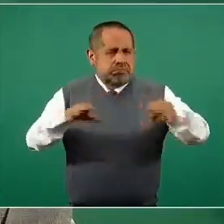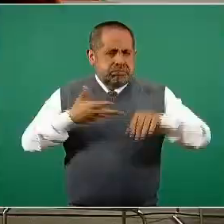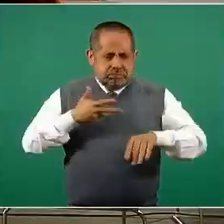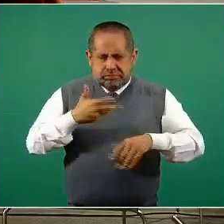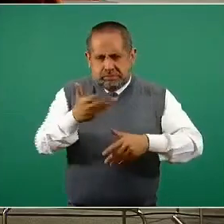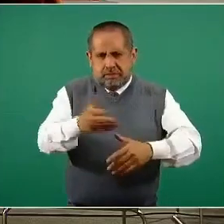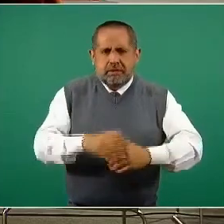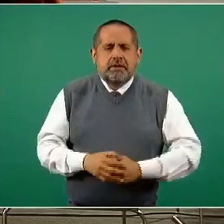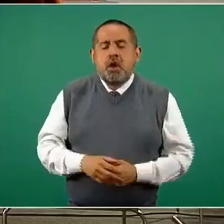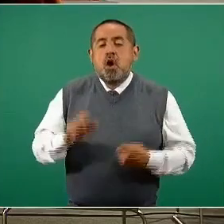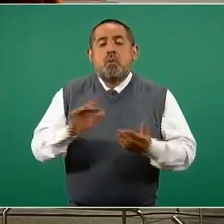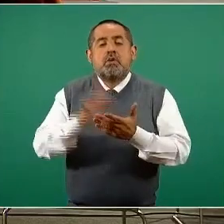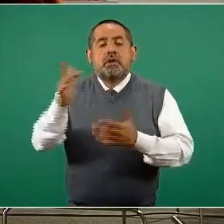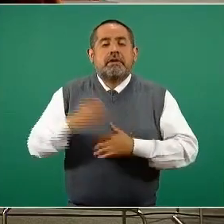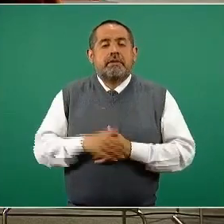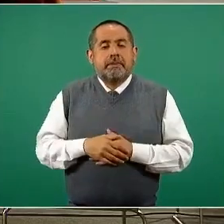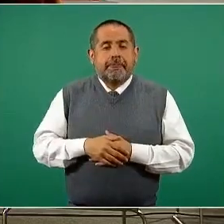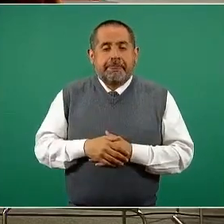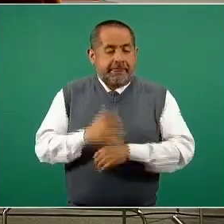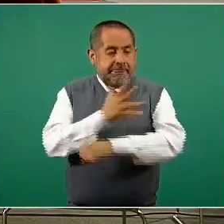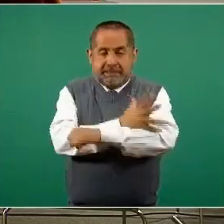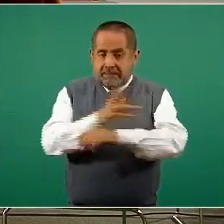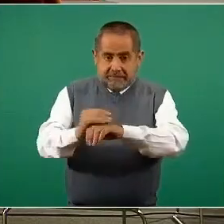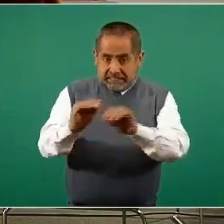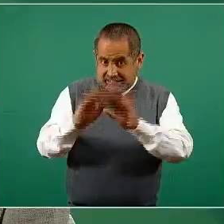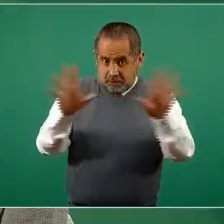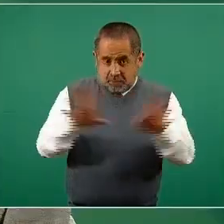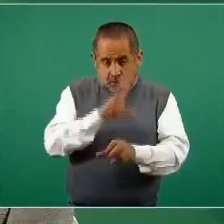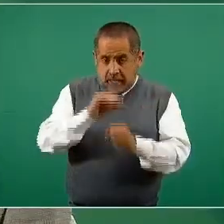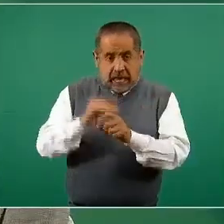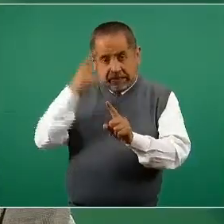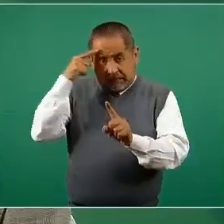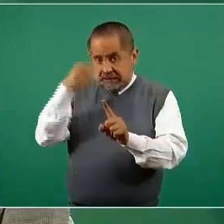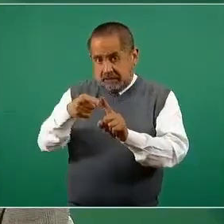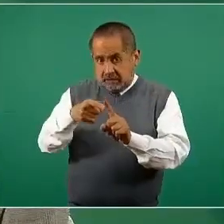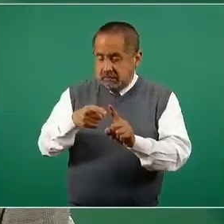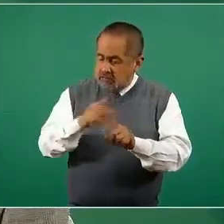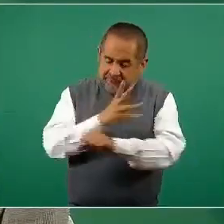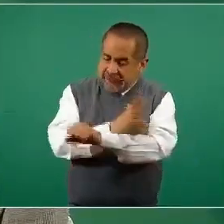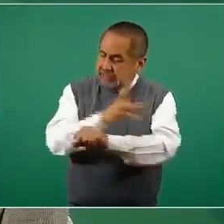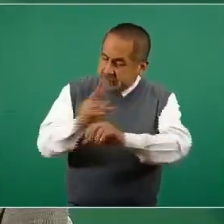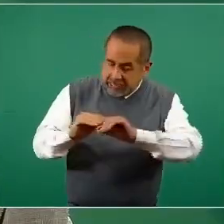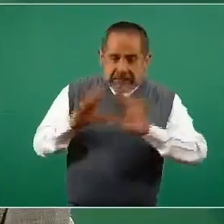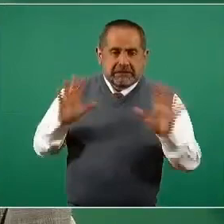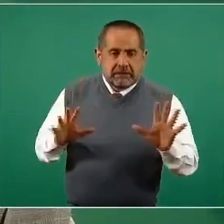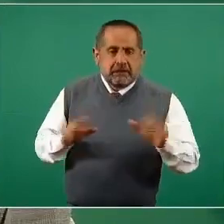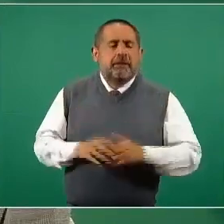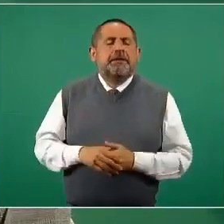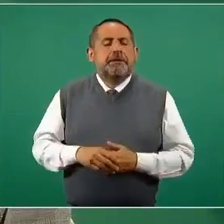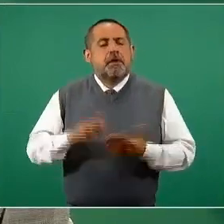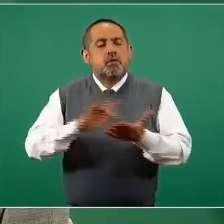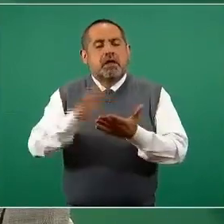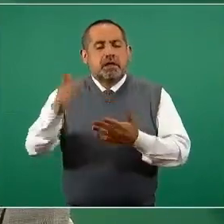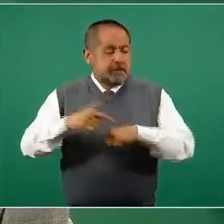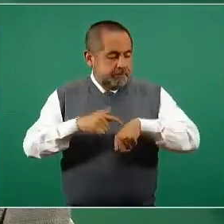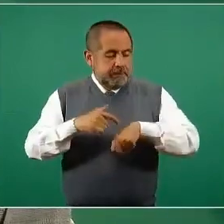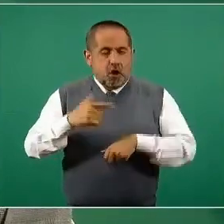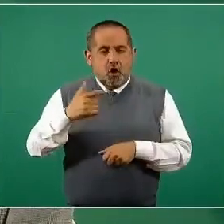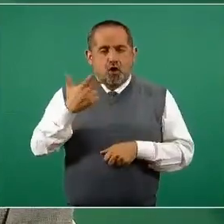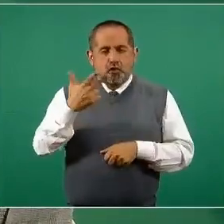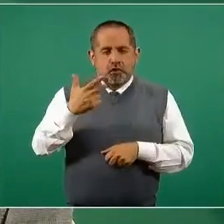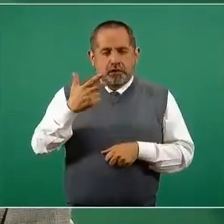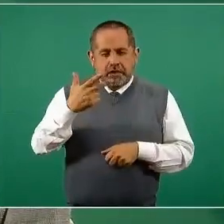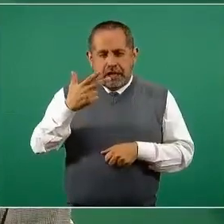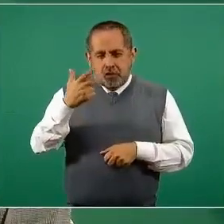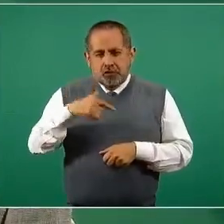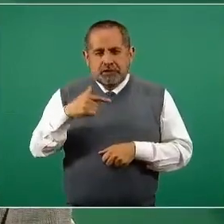mano. Muchas gracias. Aquí todo, transparencia plena. Ese principio no lo vamos a dejar nunca. Muchas gracias. Son las 20 horas